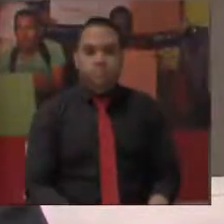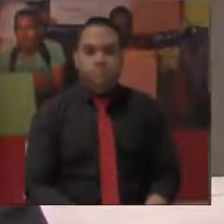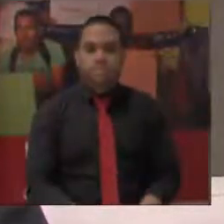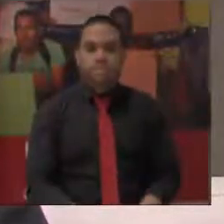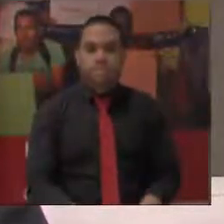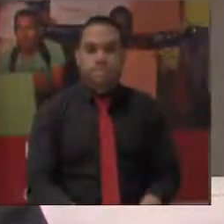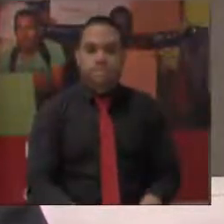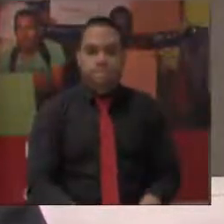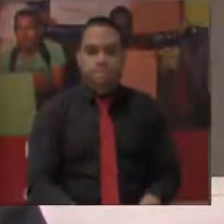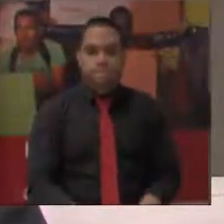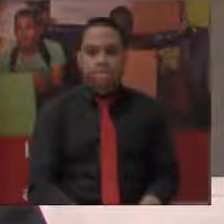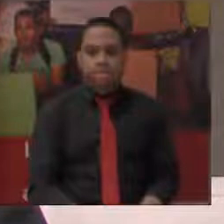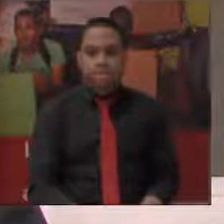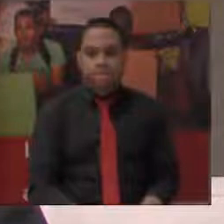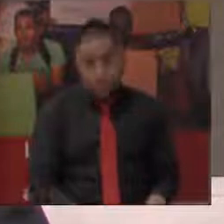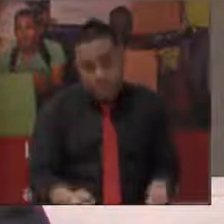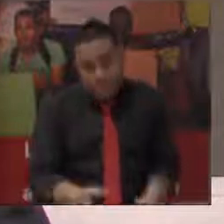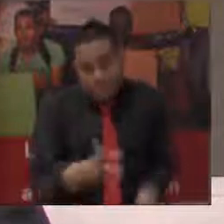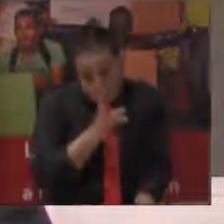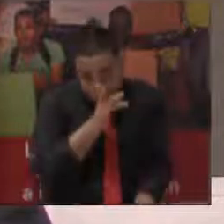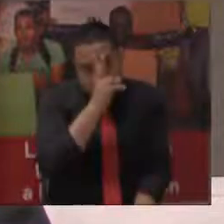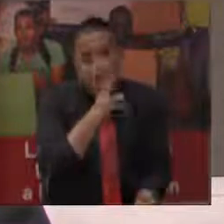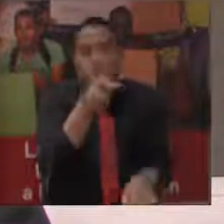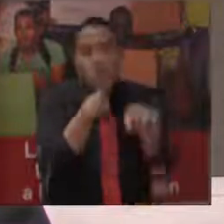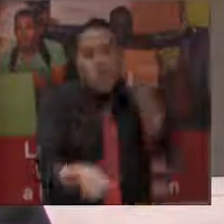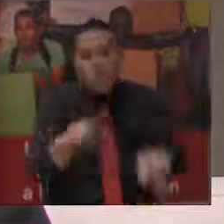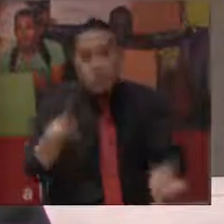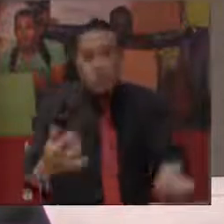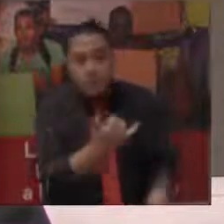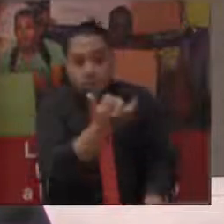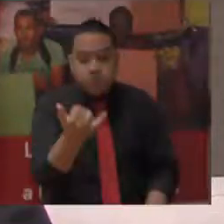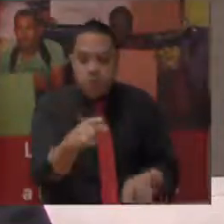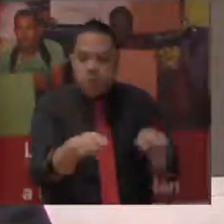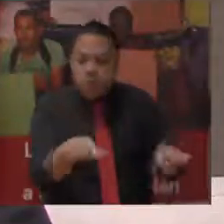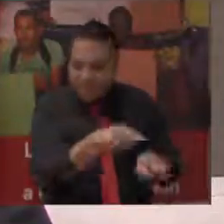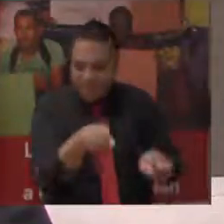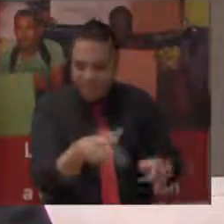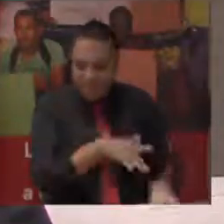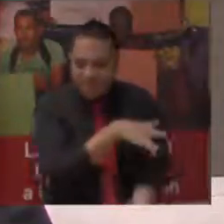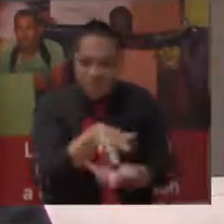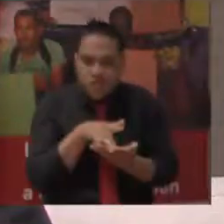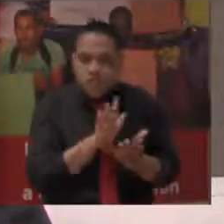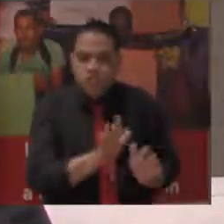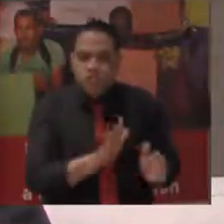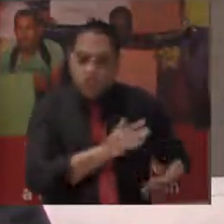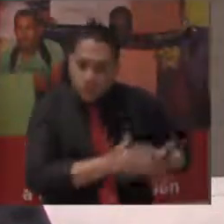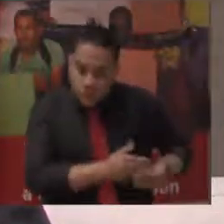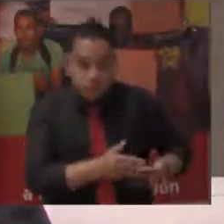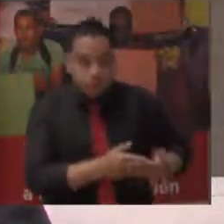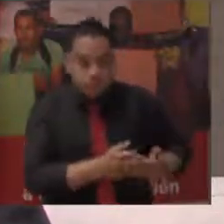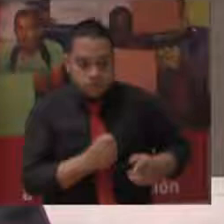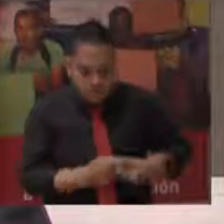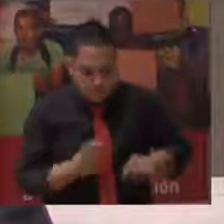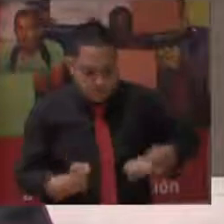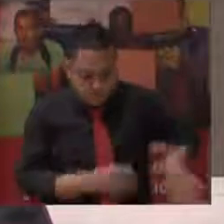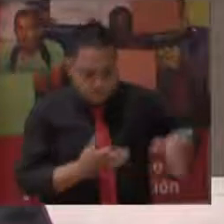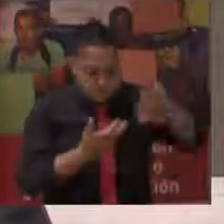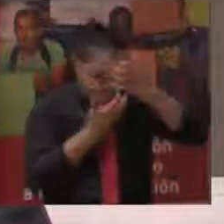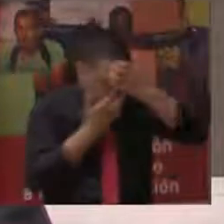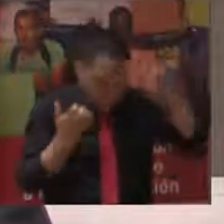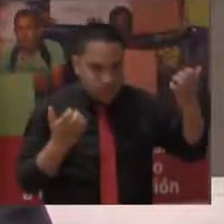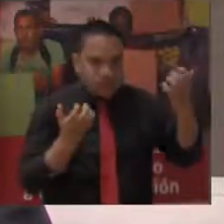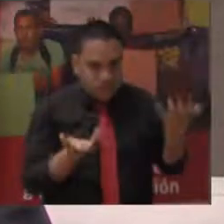hacer un sentido homenaje a aquellas personas, aquellos participantes del proceso de reintegración que